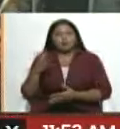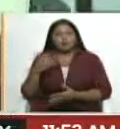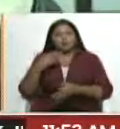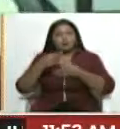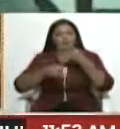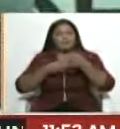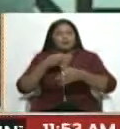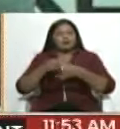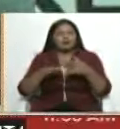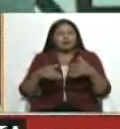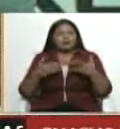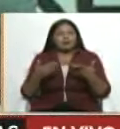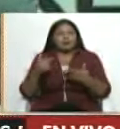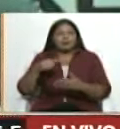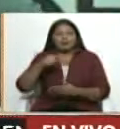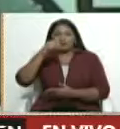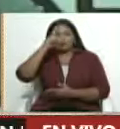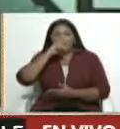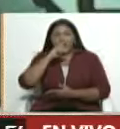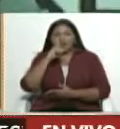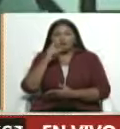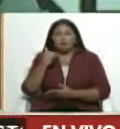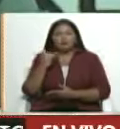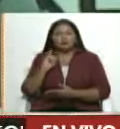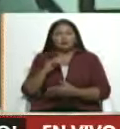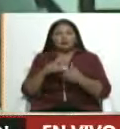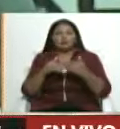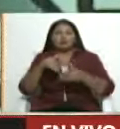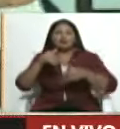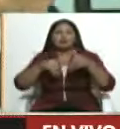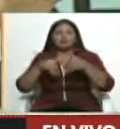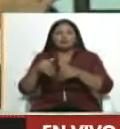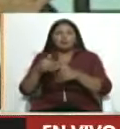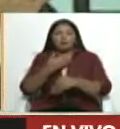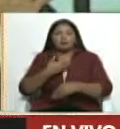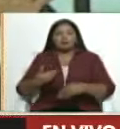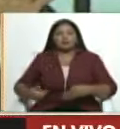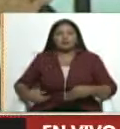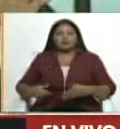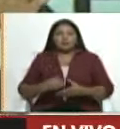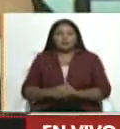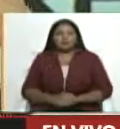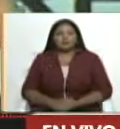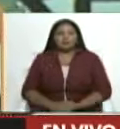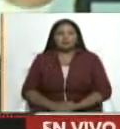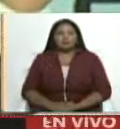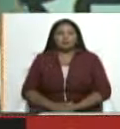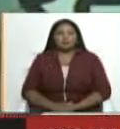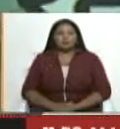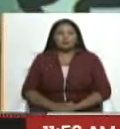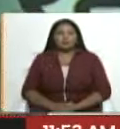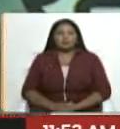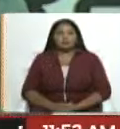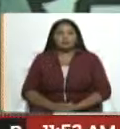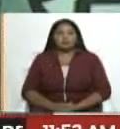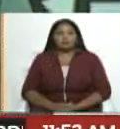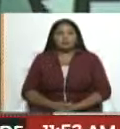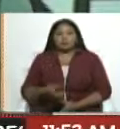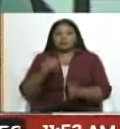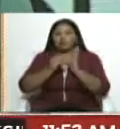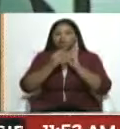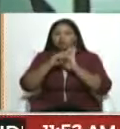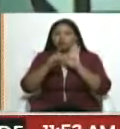de que este año iba a existir elección presidencial, ¿no? Eso lo